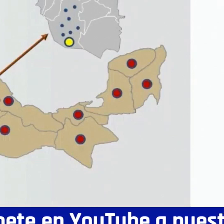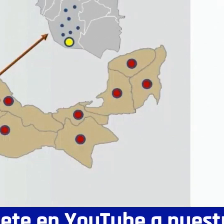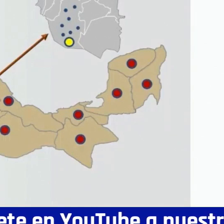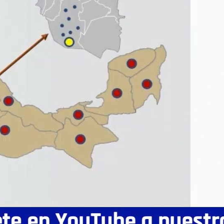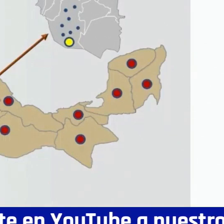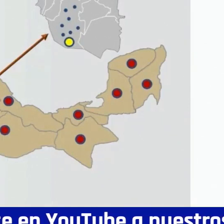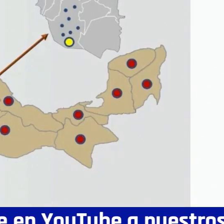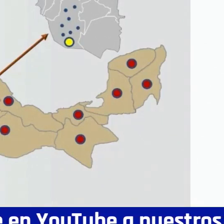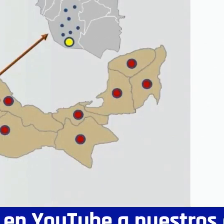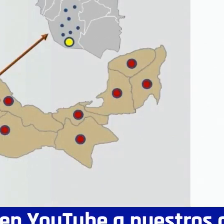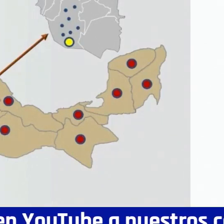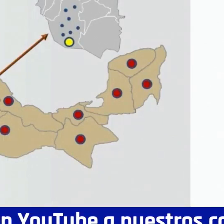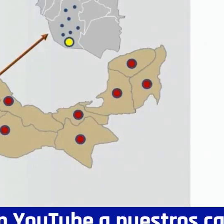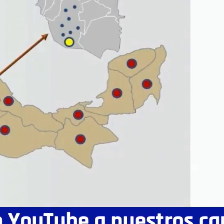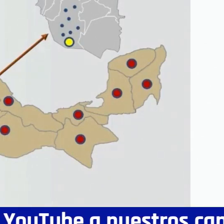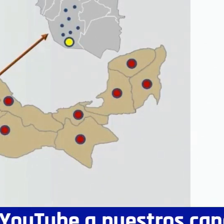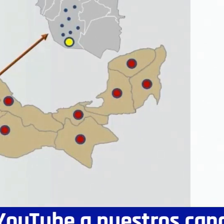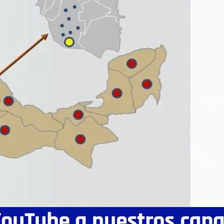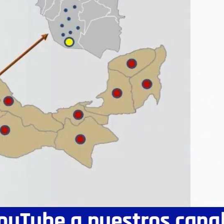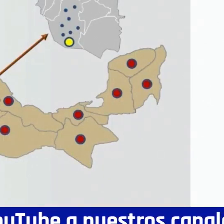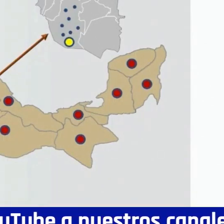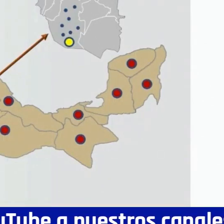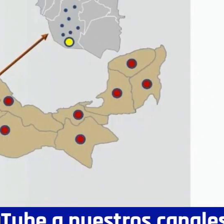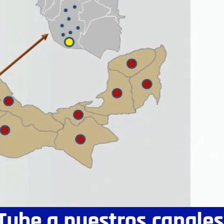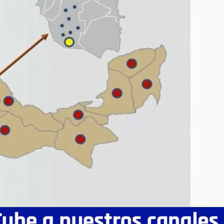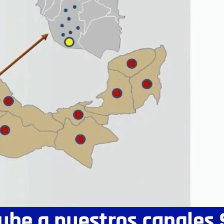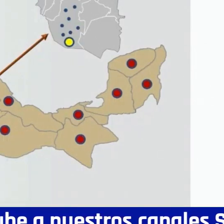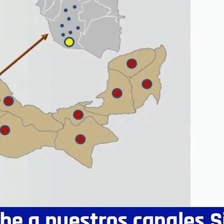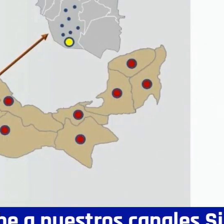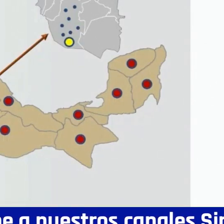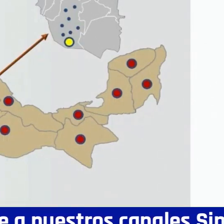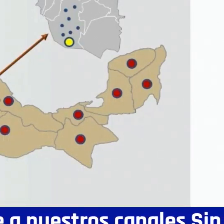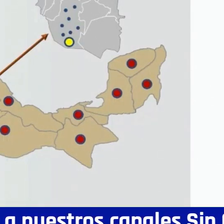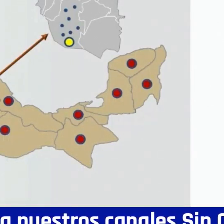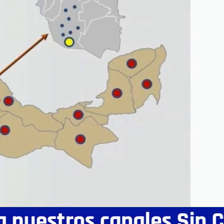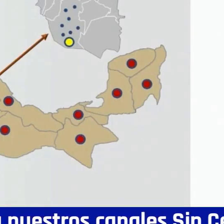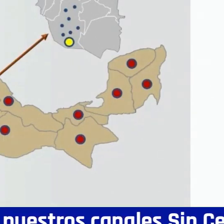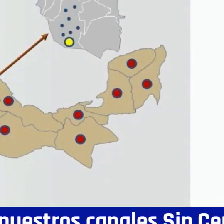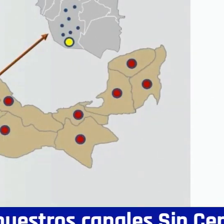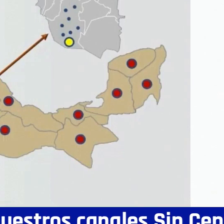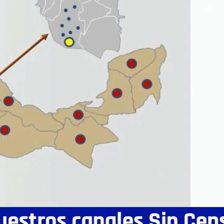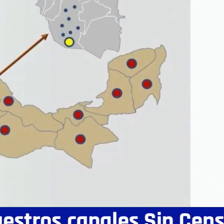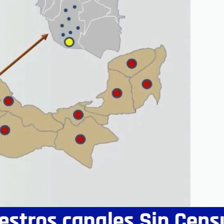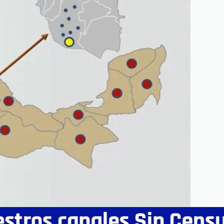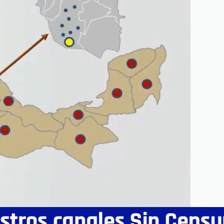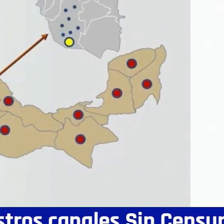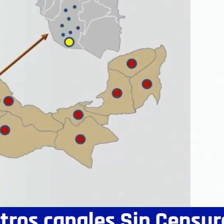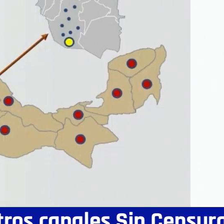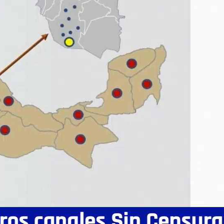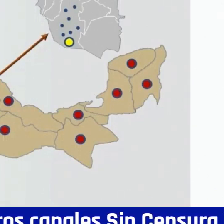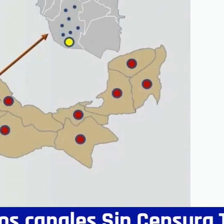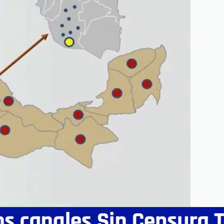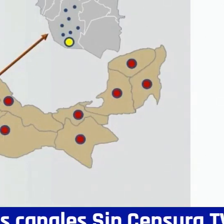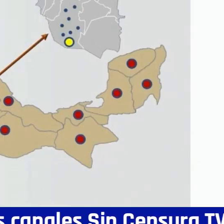por la UNOPS y el INSABI, y el total de piezas que en este contexto, repito, son